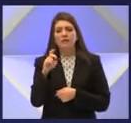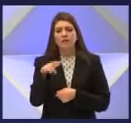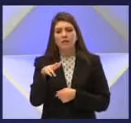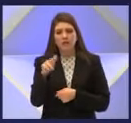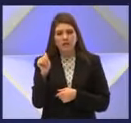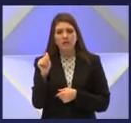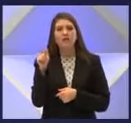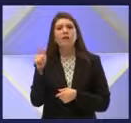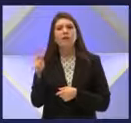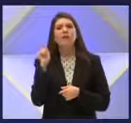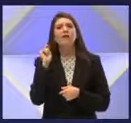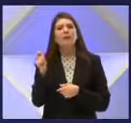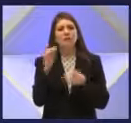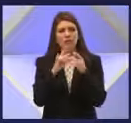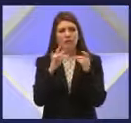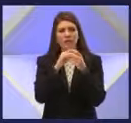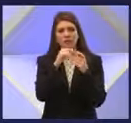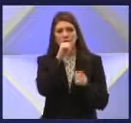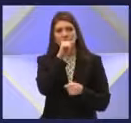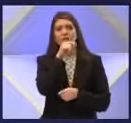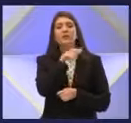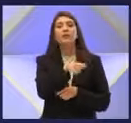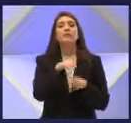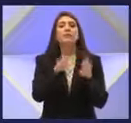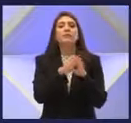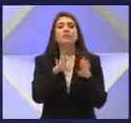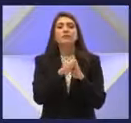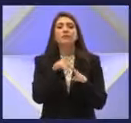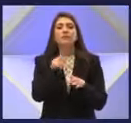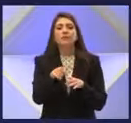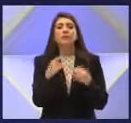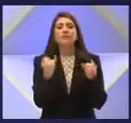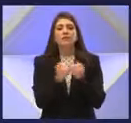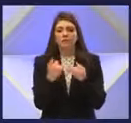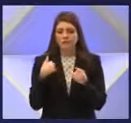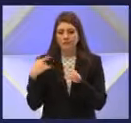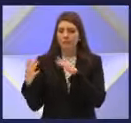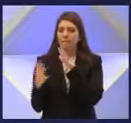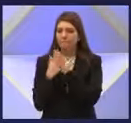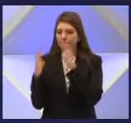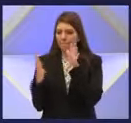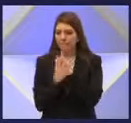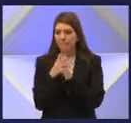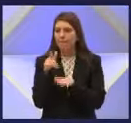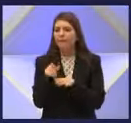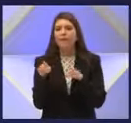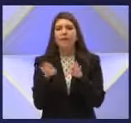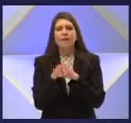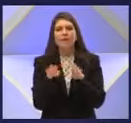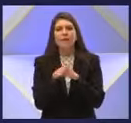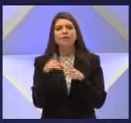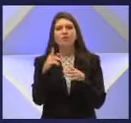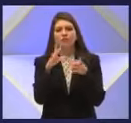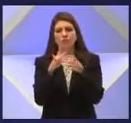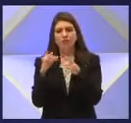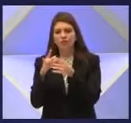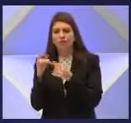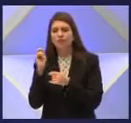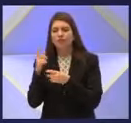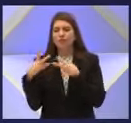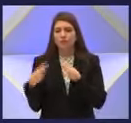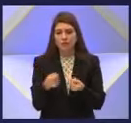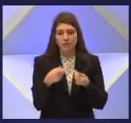intensivamente el espacio hay un tema de lanzamiento de cohetes que también participamos no menciona mucho de eso pero es un tema bastante importante